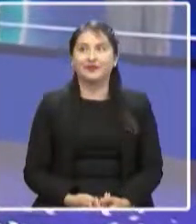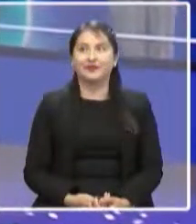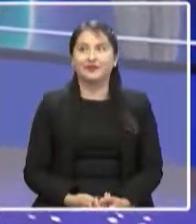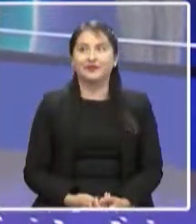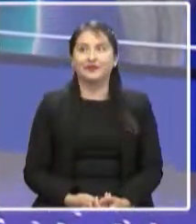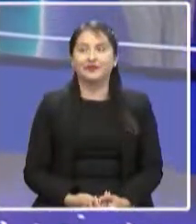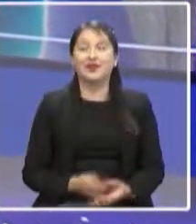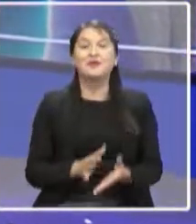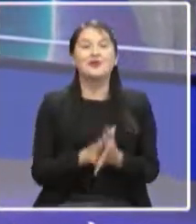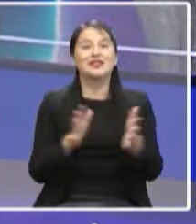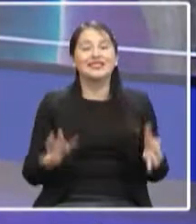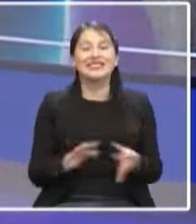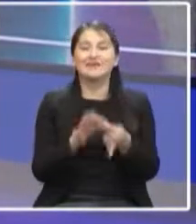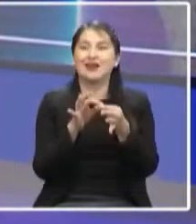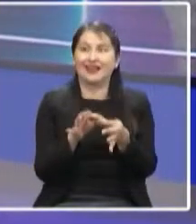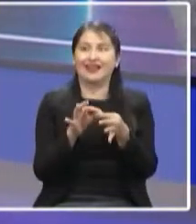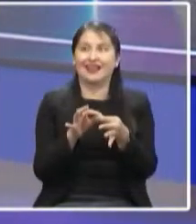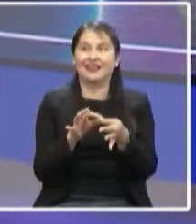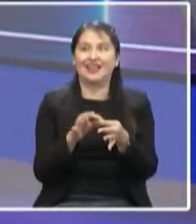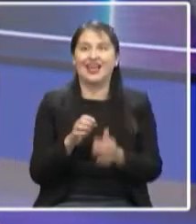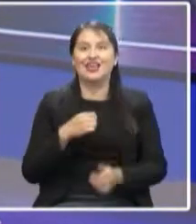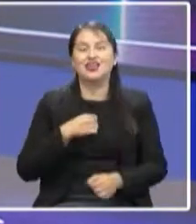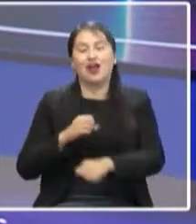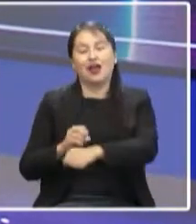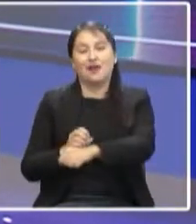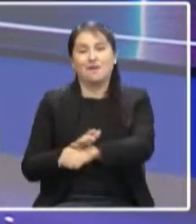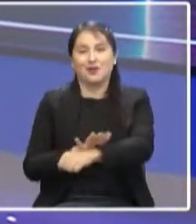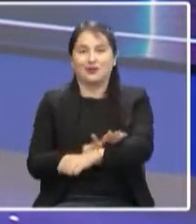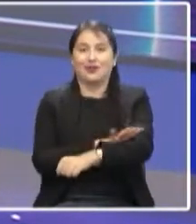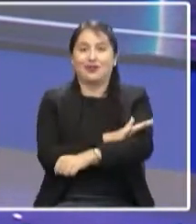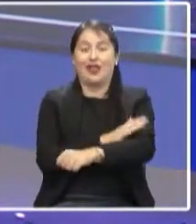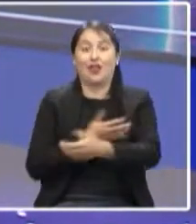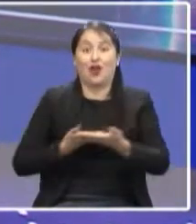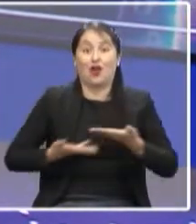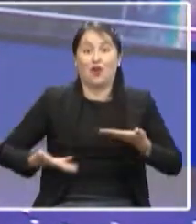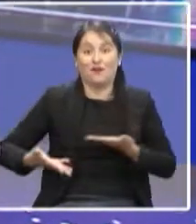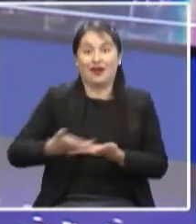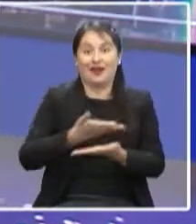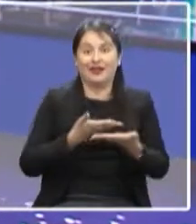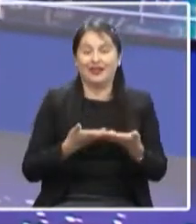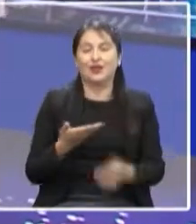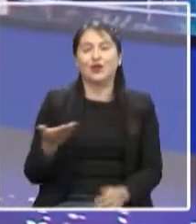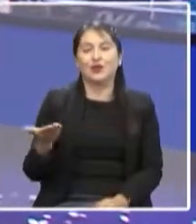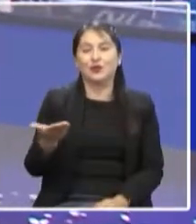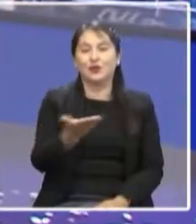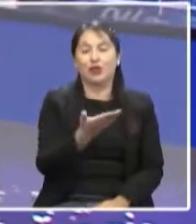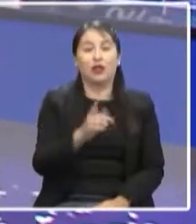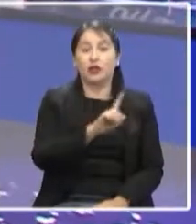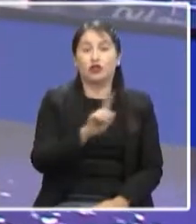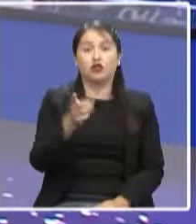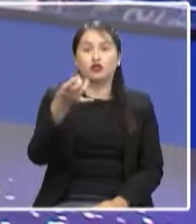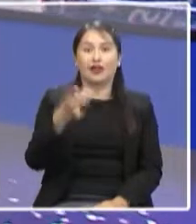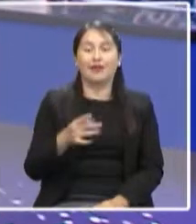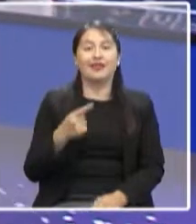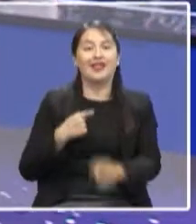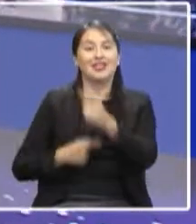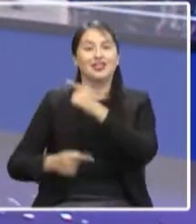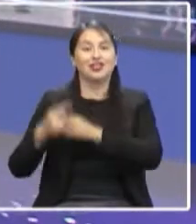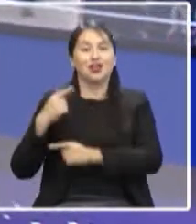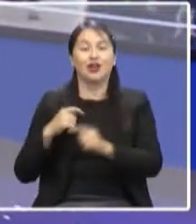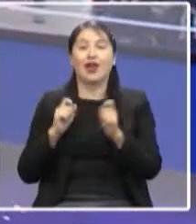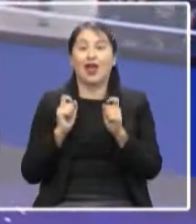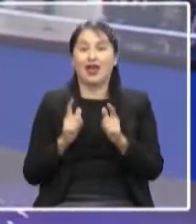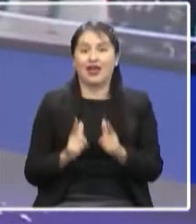Muchísimas gracias. Estoy súper emocionada de compartir con ustedes no solo historias de éxito